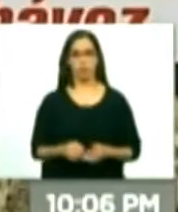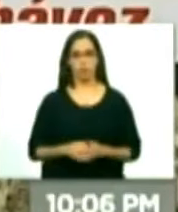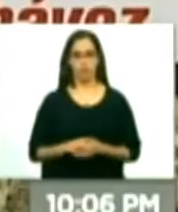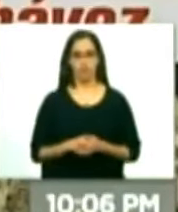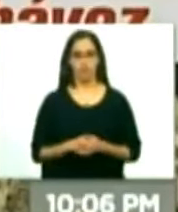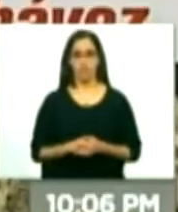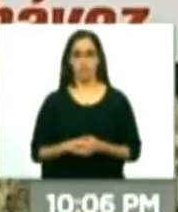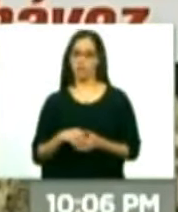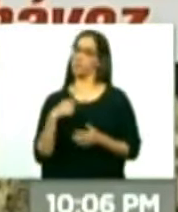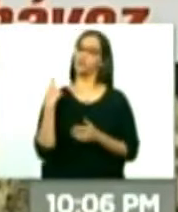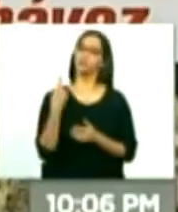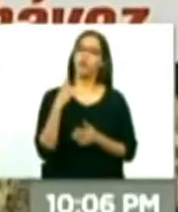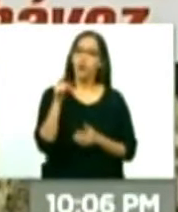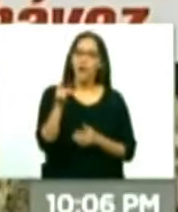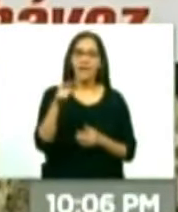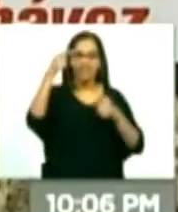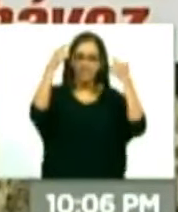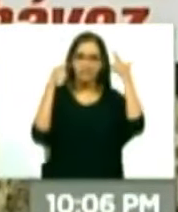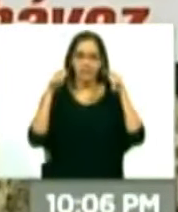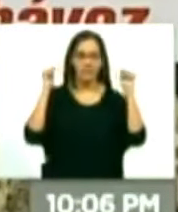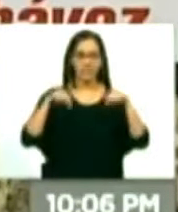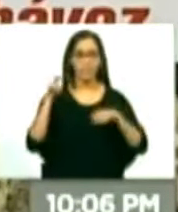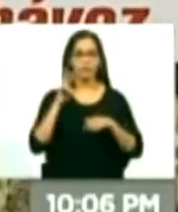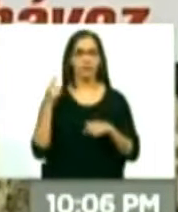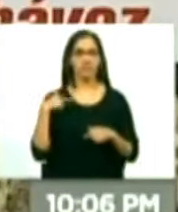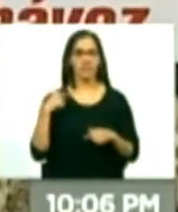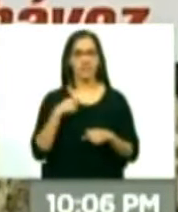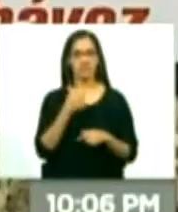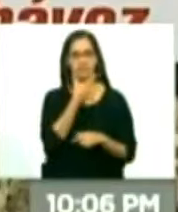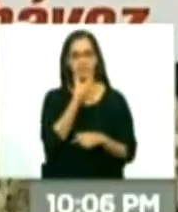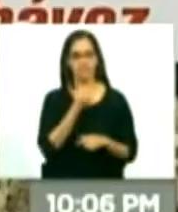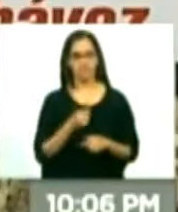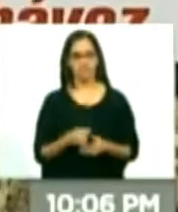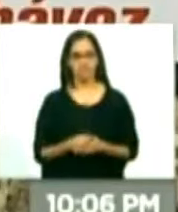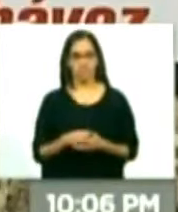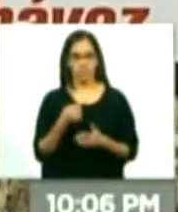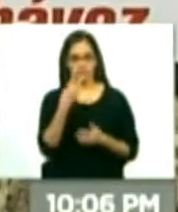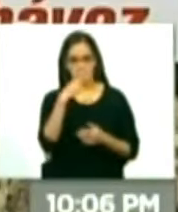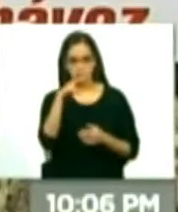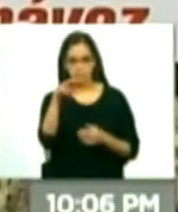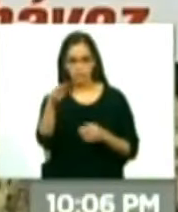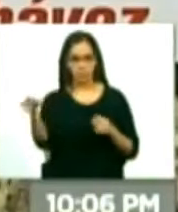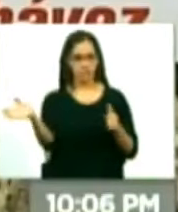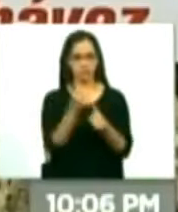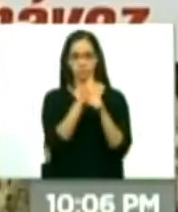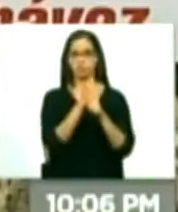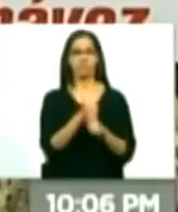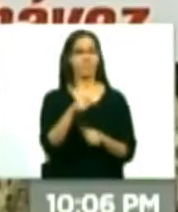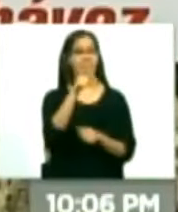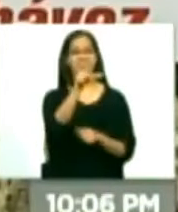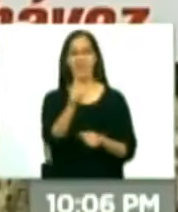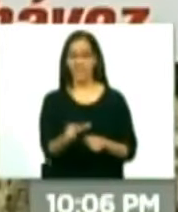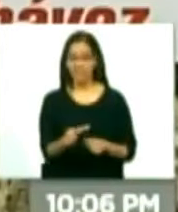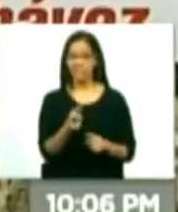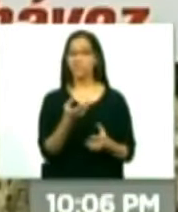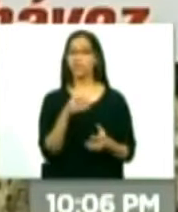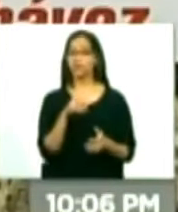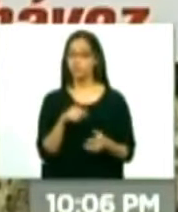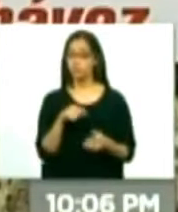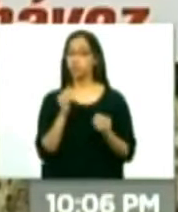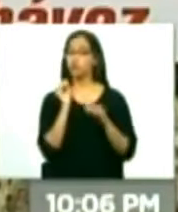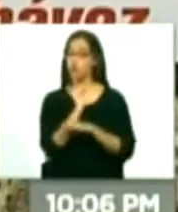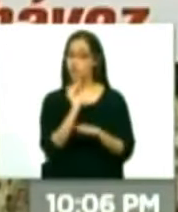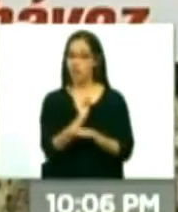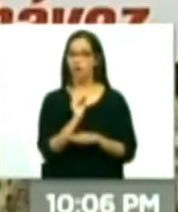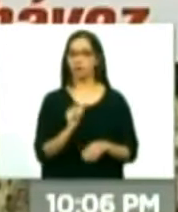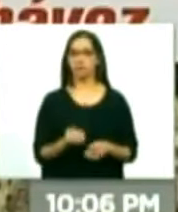que solo él y Chávez aquí en Venezuela tenían esa facultad de ver las cosas. Él decía, mire, esa gente viene por aquí. Todavía